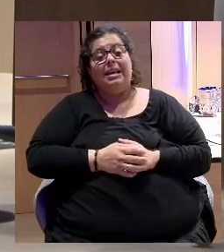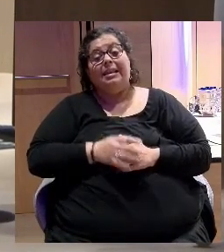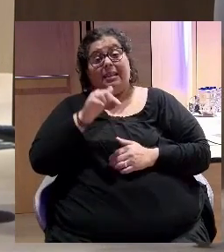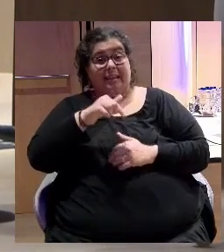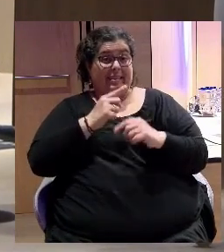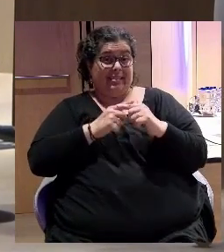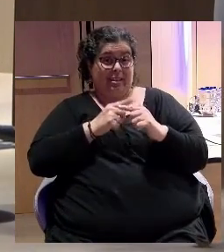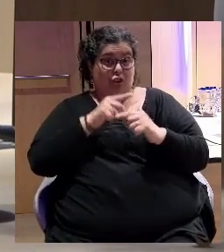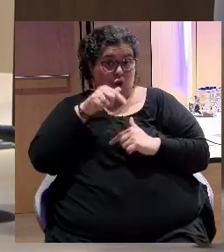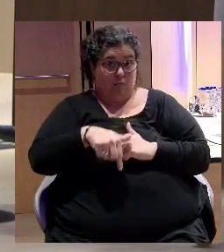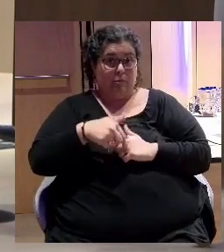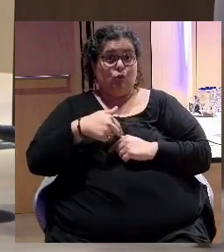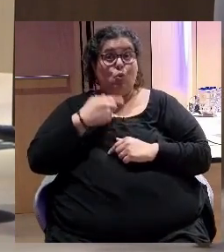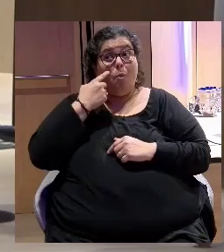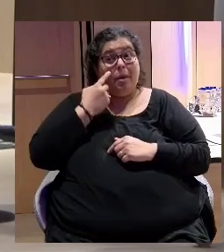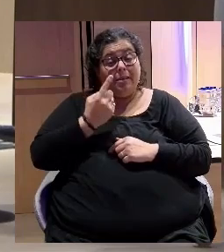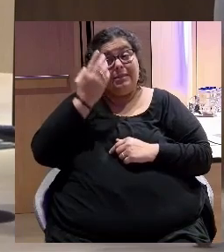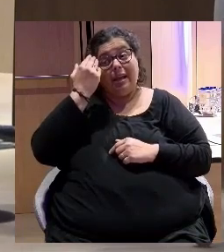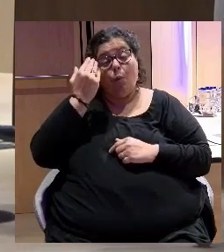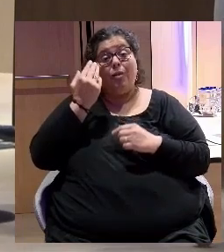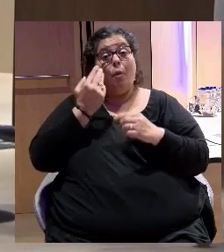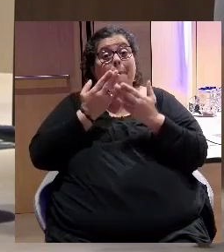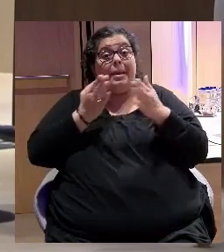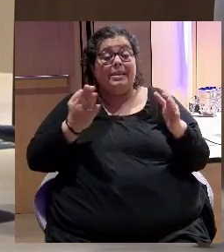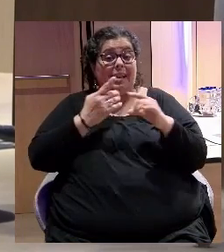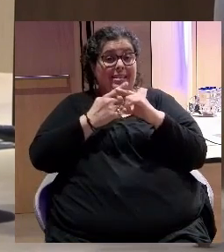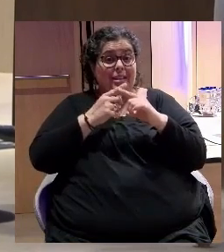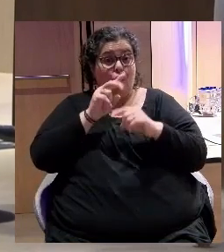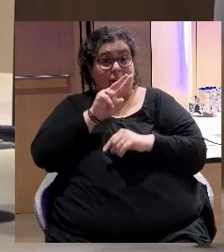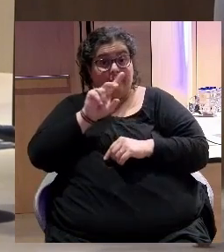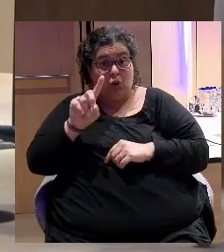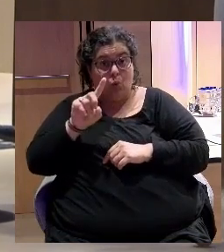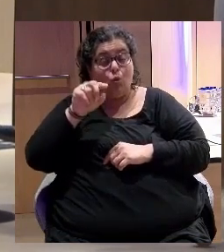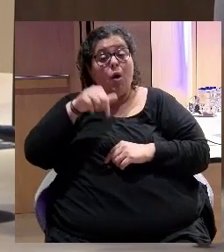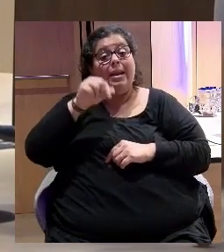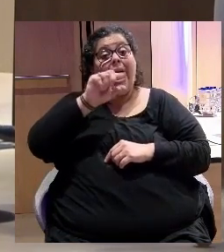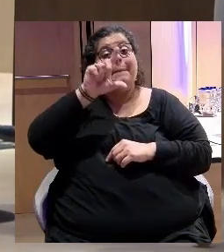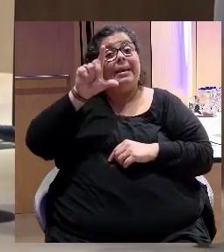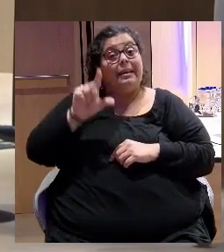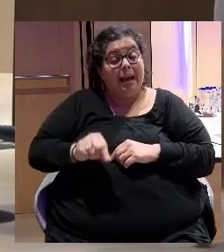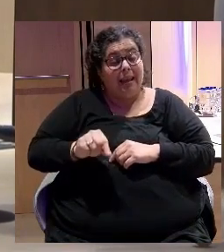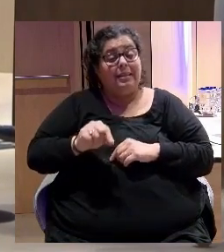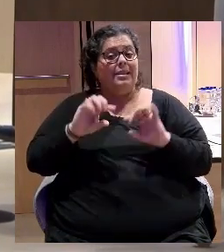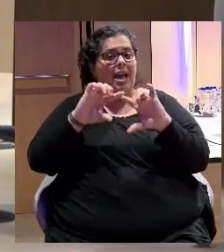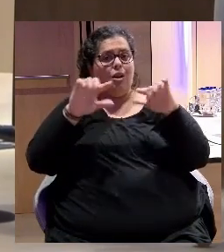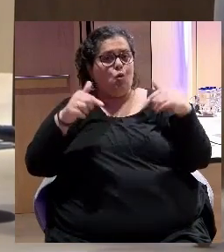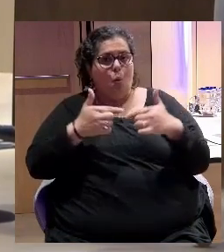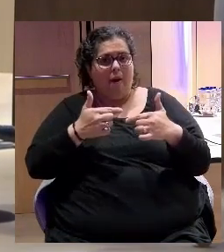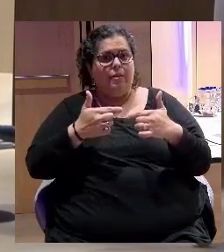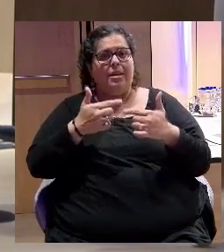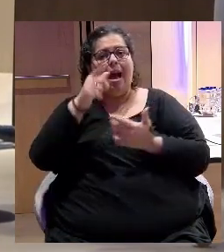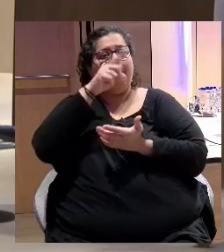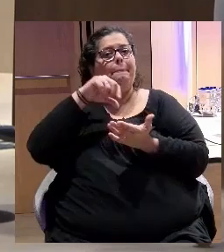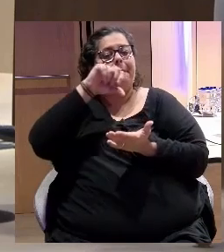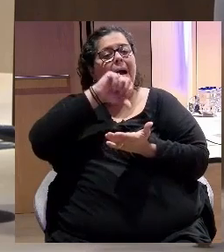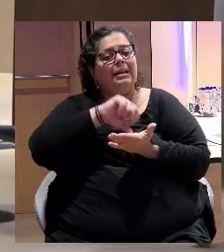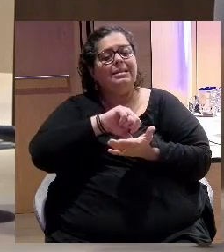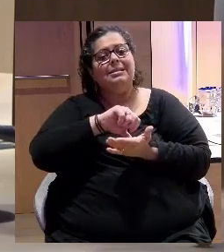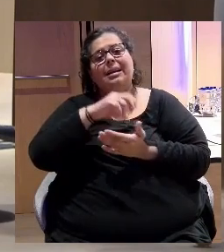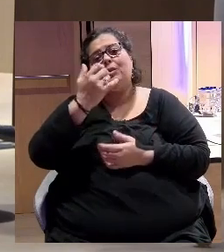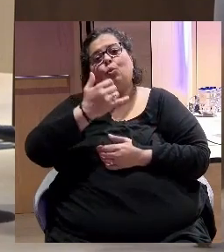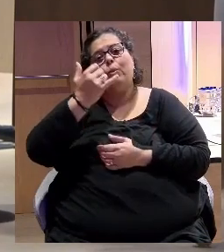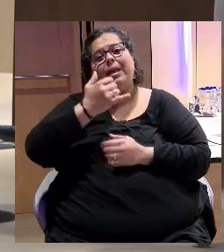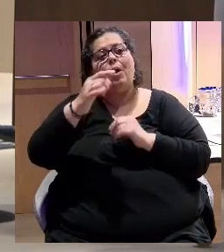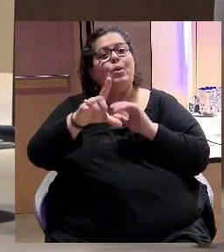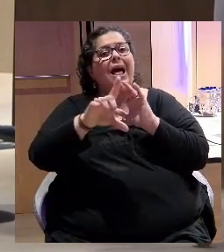mira a principios del siglo XXI, en América Latina no teníamos países que contaran con una